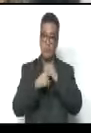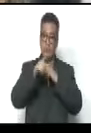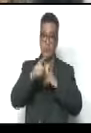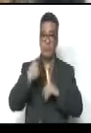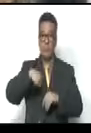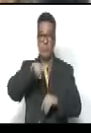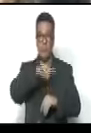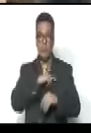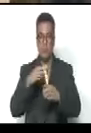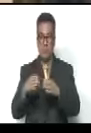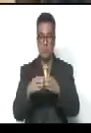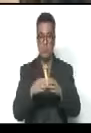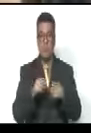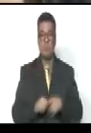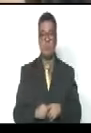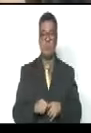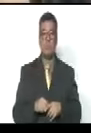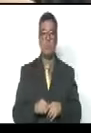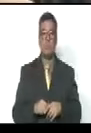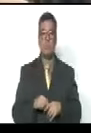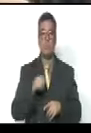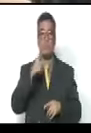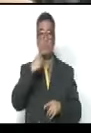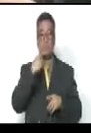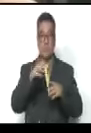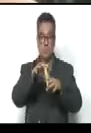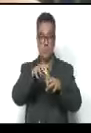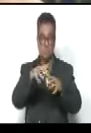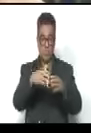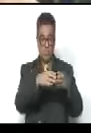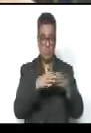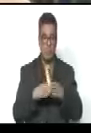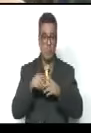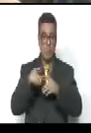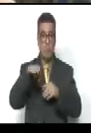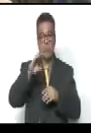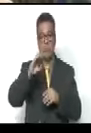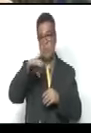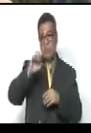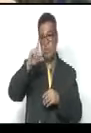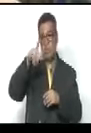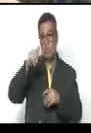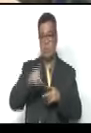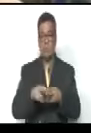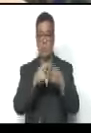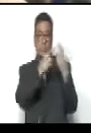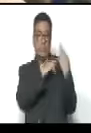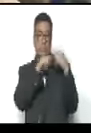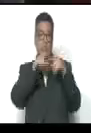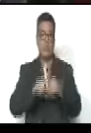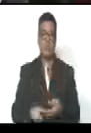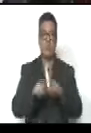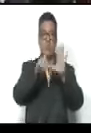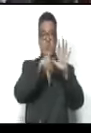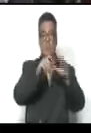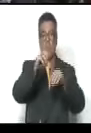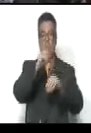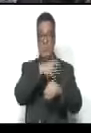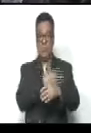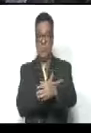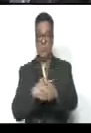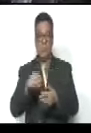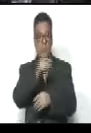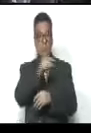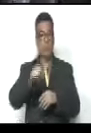de nuestra región, debido a que la población que concentra la CELAC representa más de 600 millones